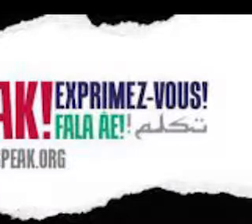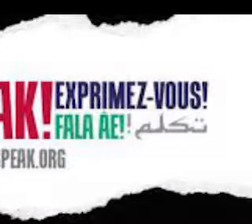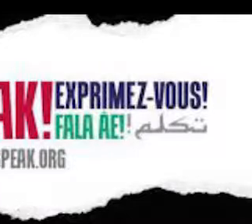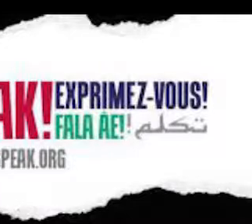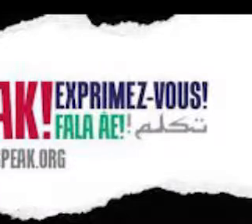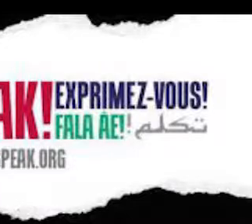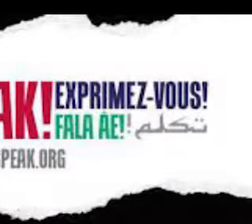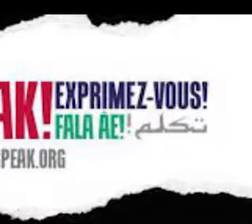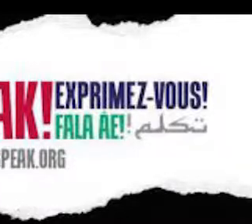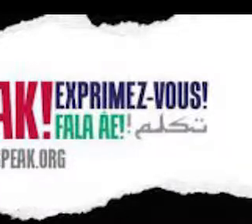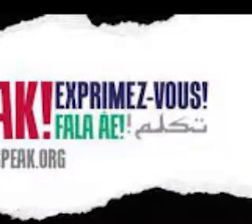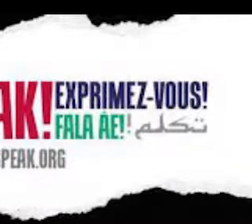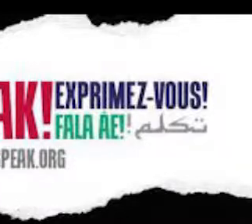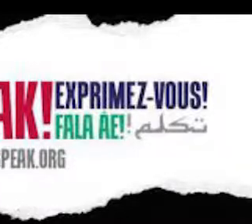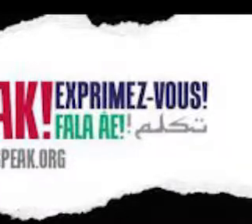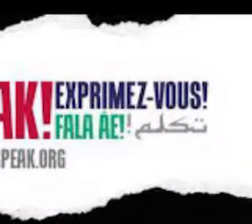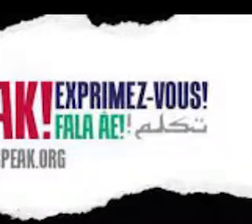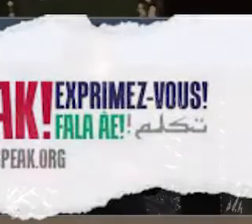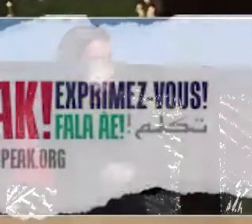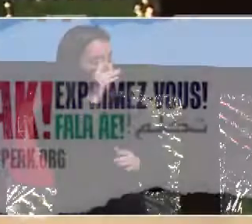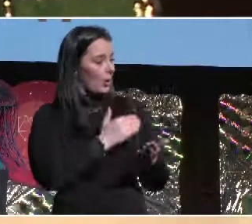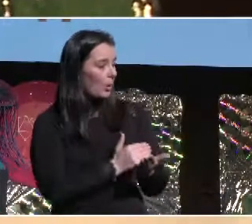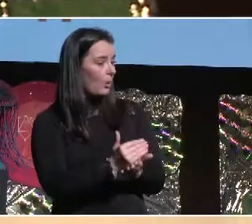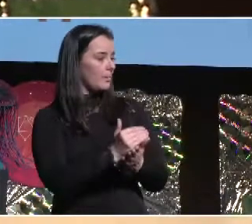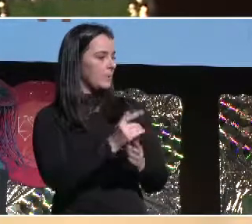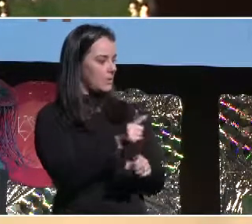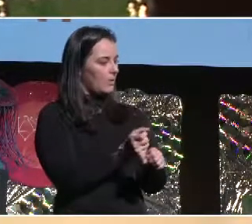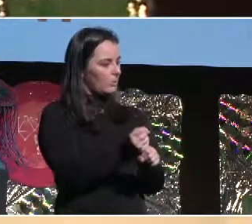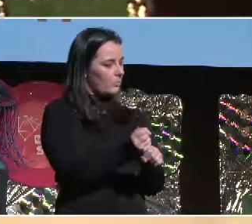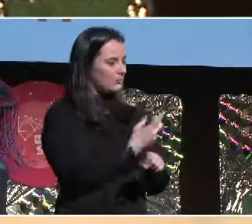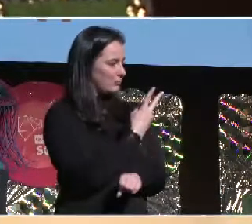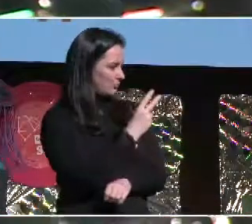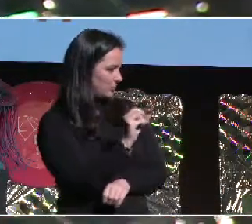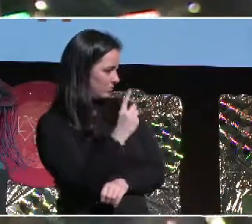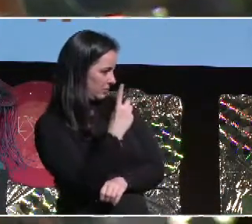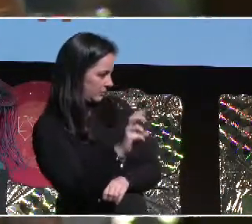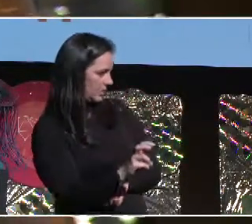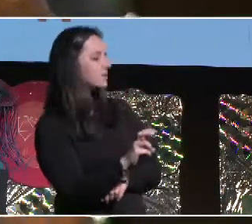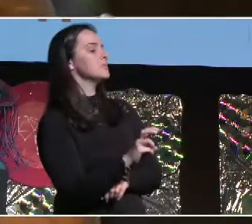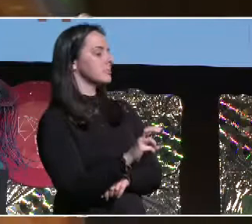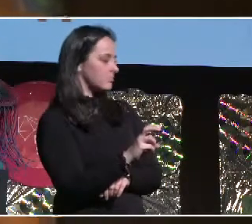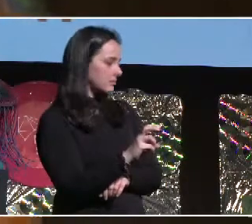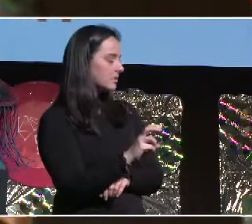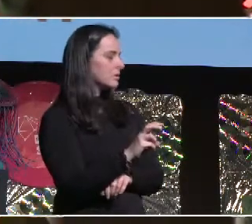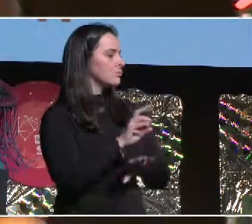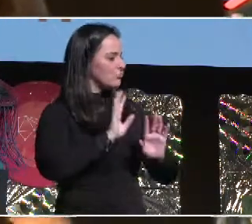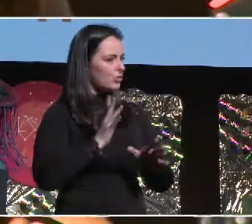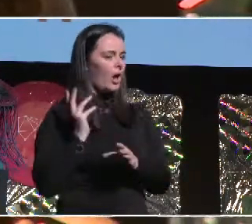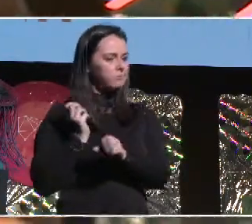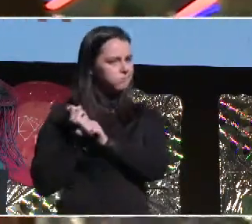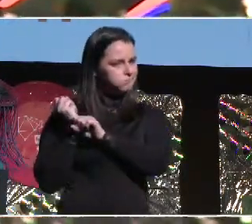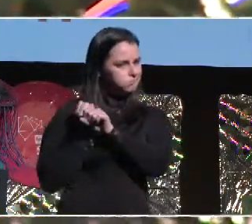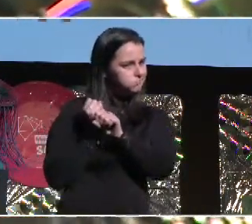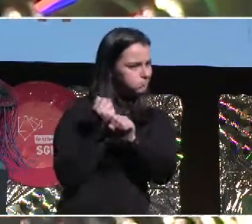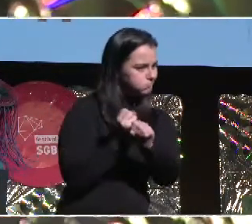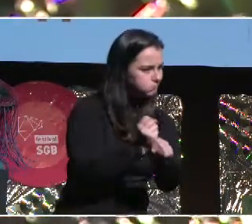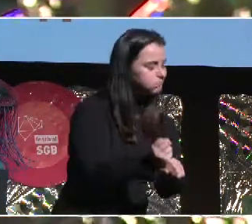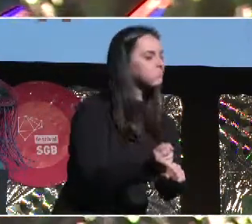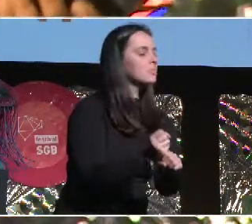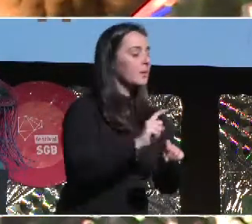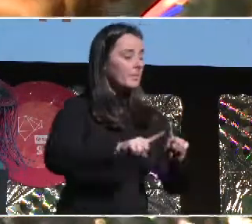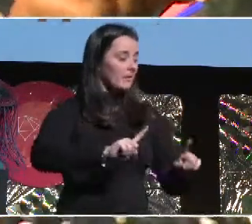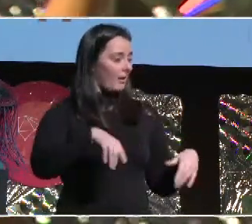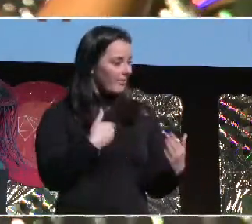y este proyecto empezó en 2015 y fue cambiando, o sea, pasaron muchos años hasta hoy, y